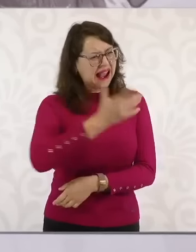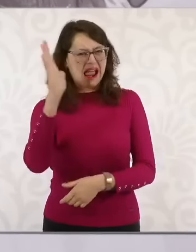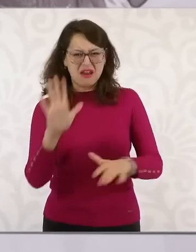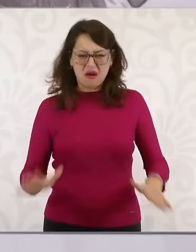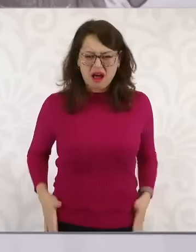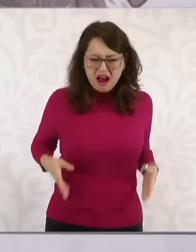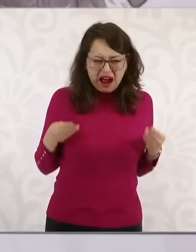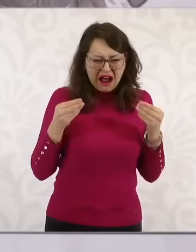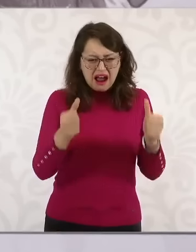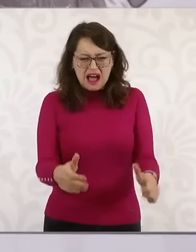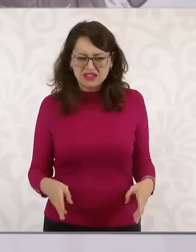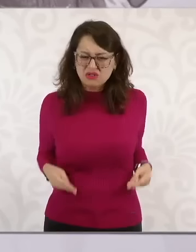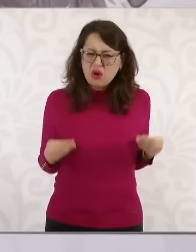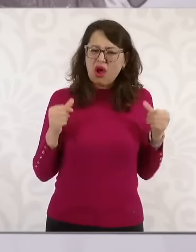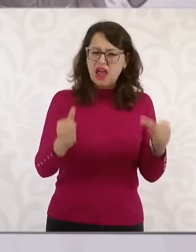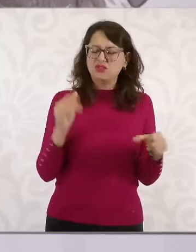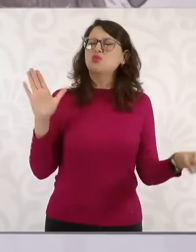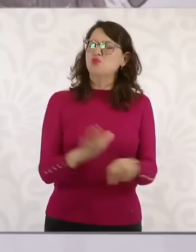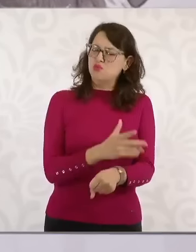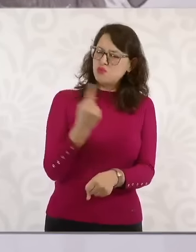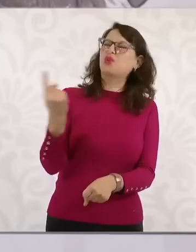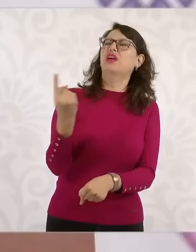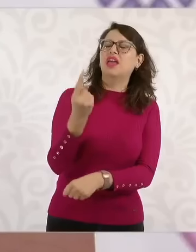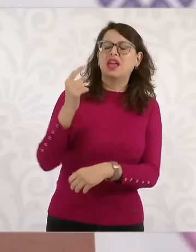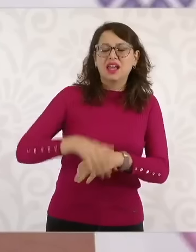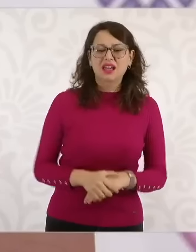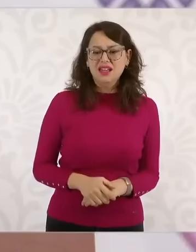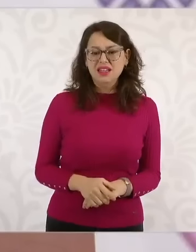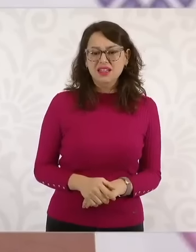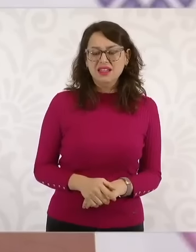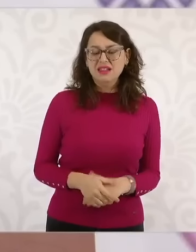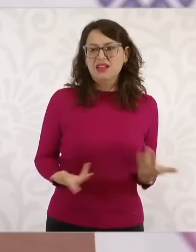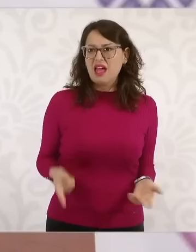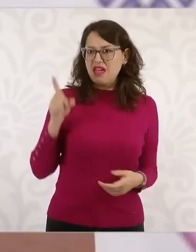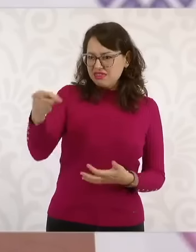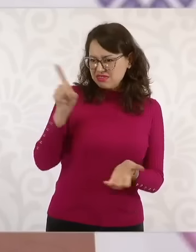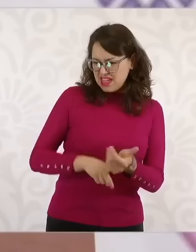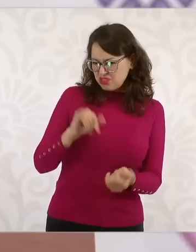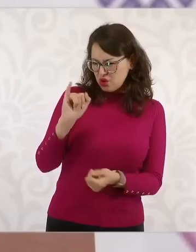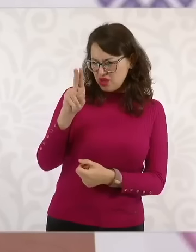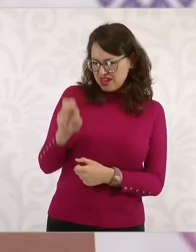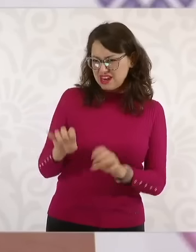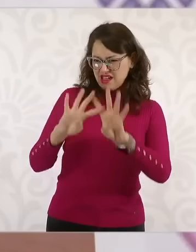qué? ¿Por qué los salarios tienen que ser por encima de los de la presidenta?